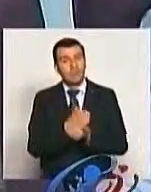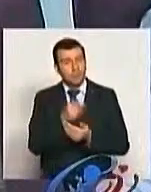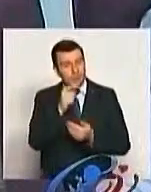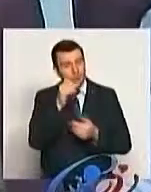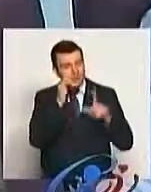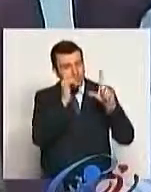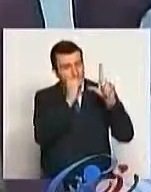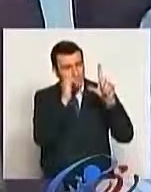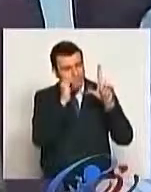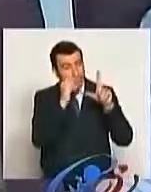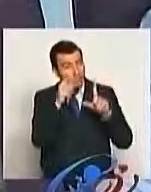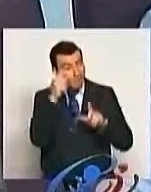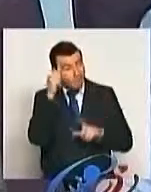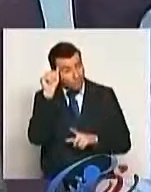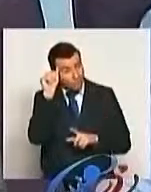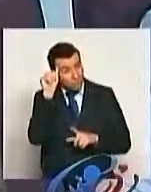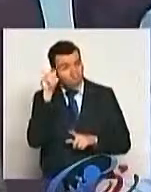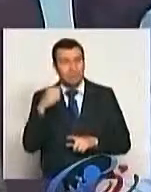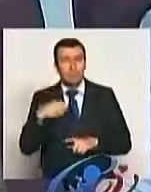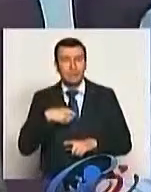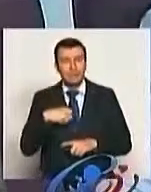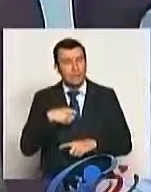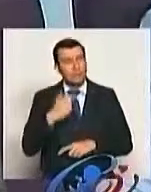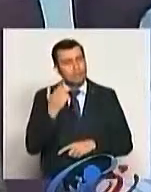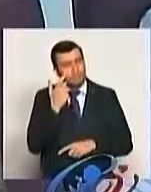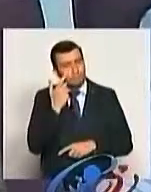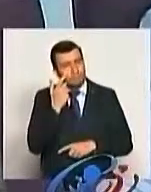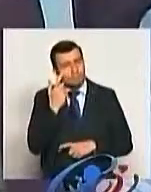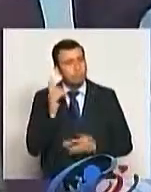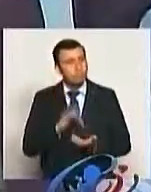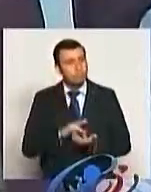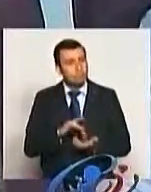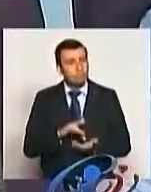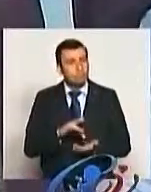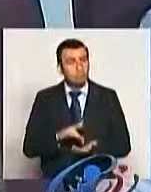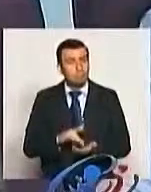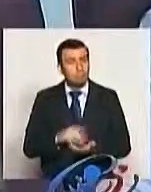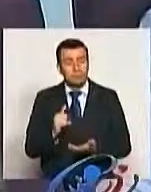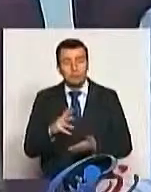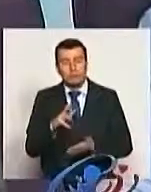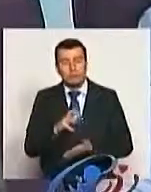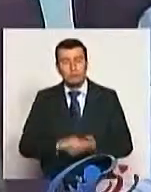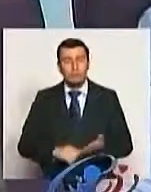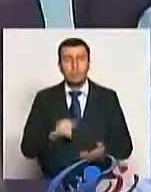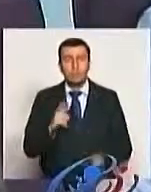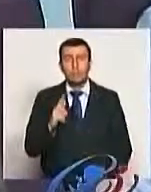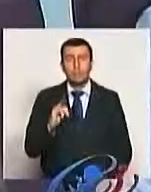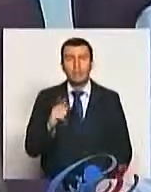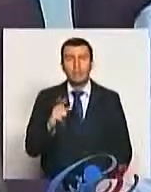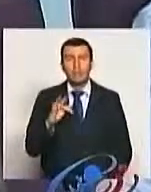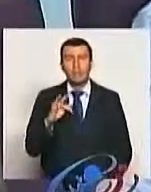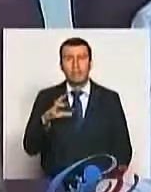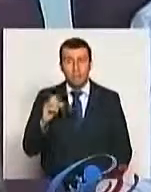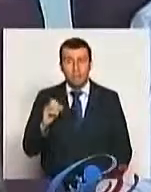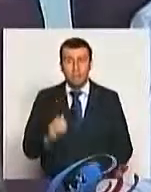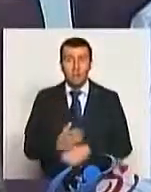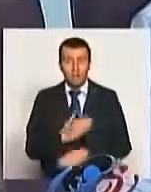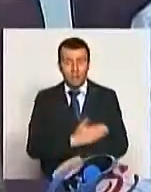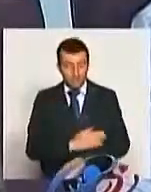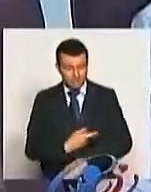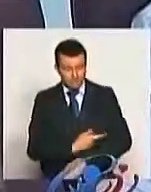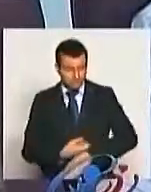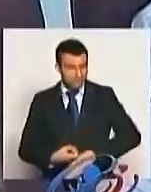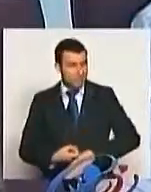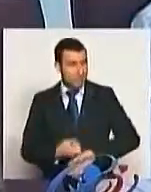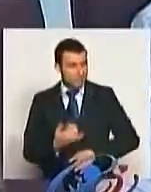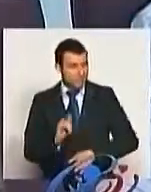recuerda. Sí, señora. Que tenía pendiente el retiro de un filtro que me colocaron en la vena cava. Sí, señora. Bueno,